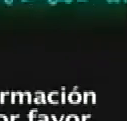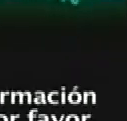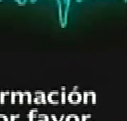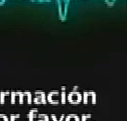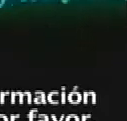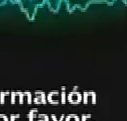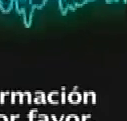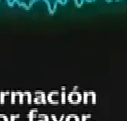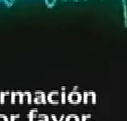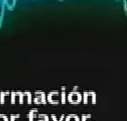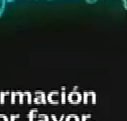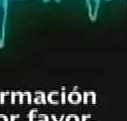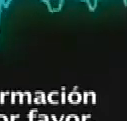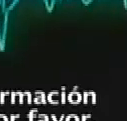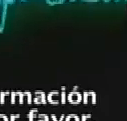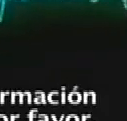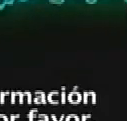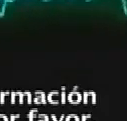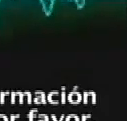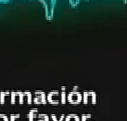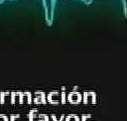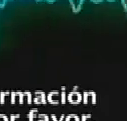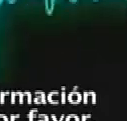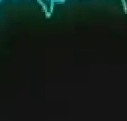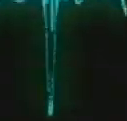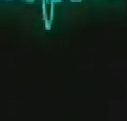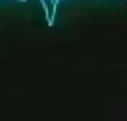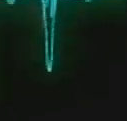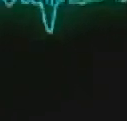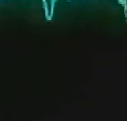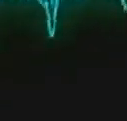saber qué información dar aquí, por favor.